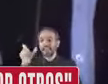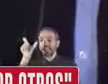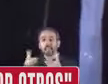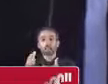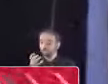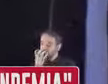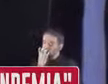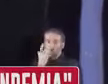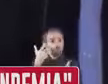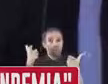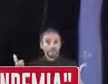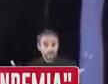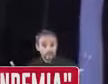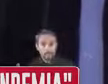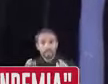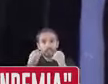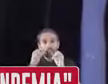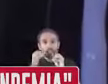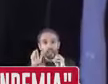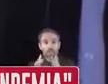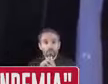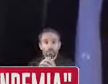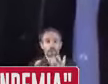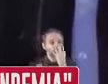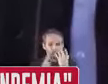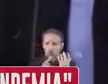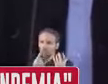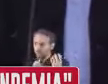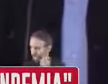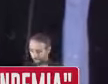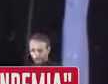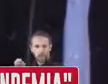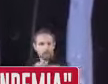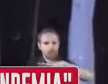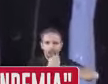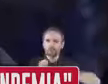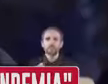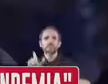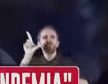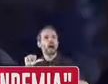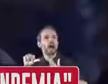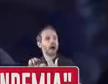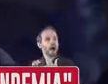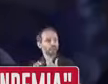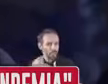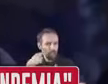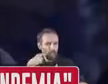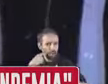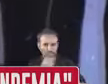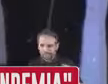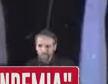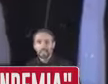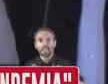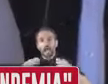respiradores empezaron a piratear se los estados se piratea van camisolines o